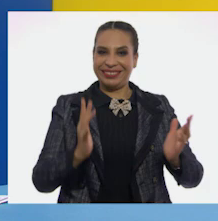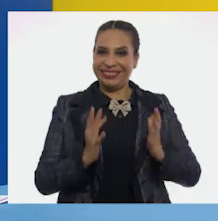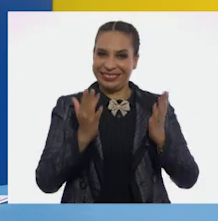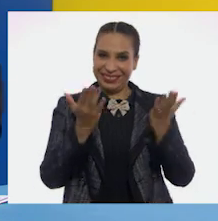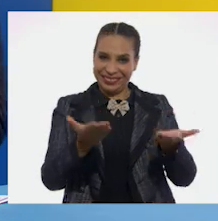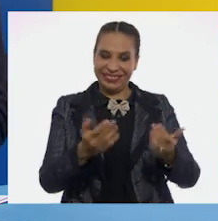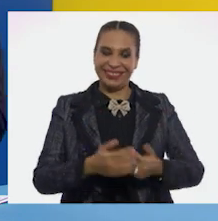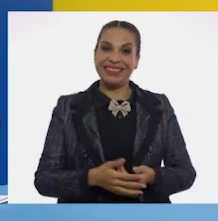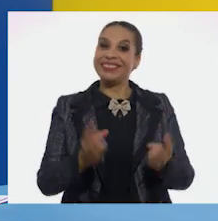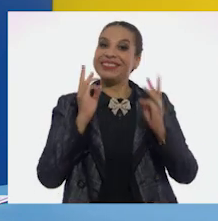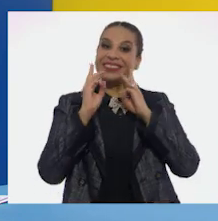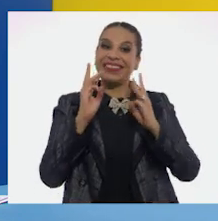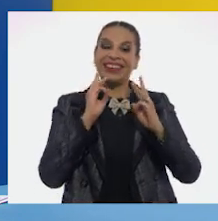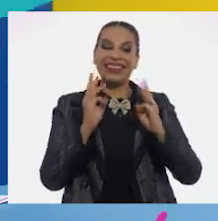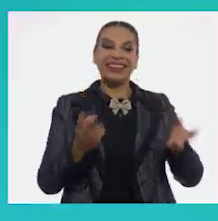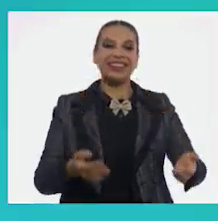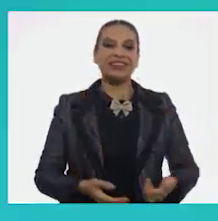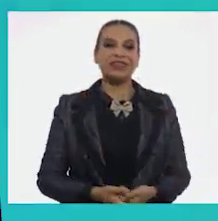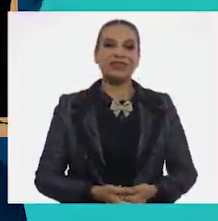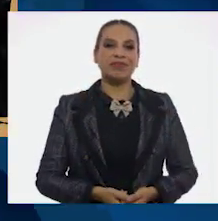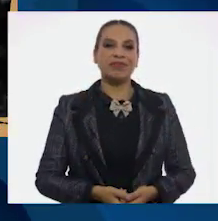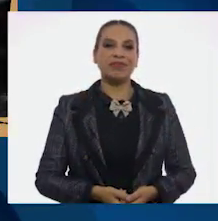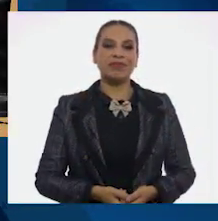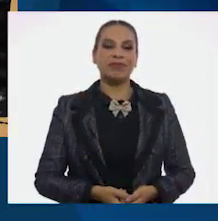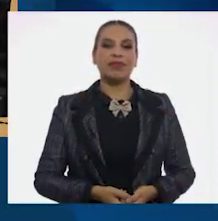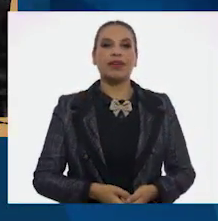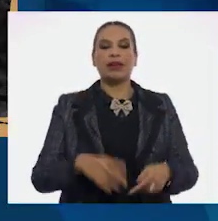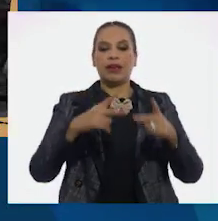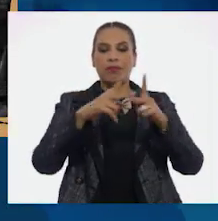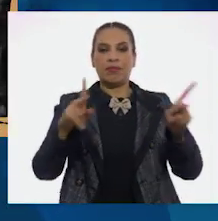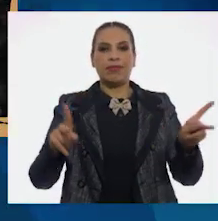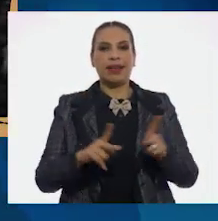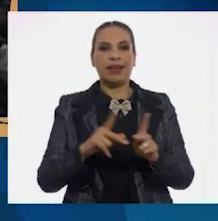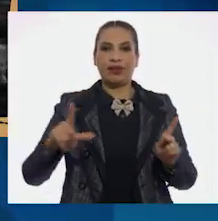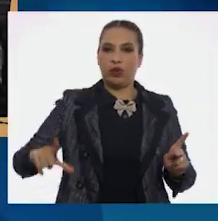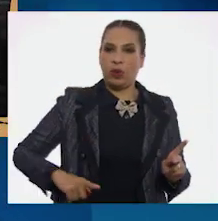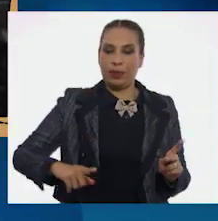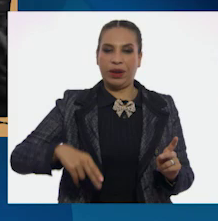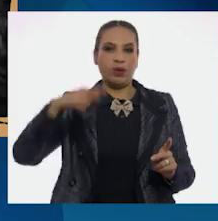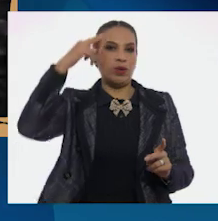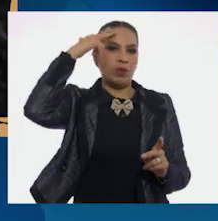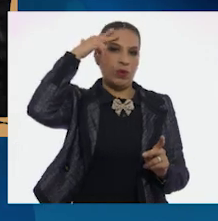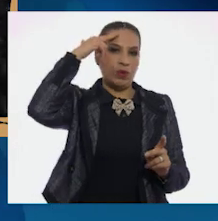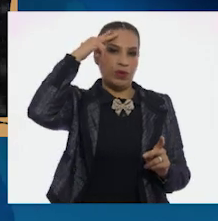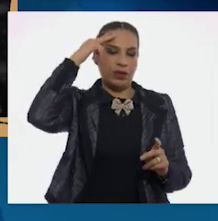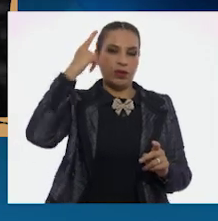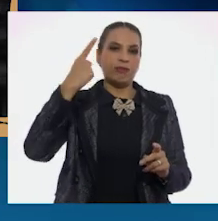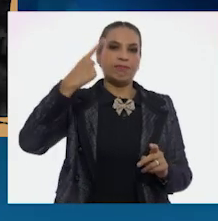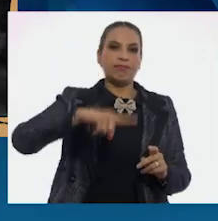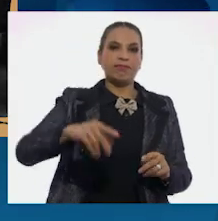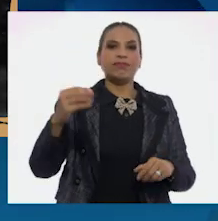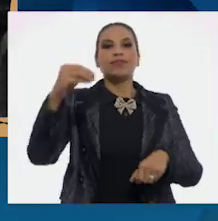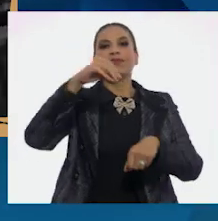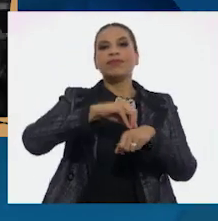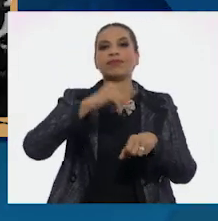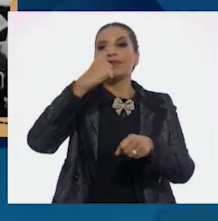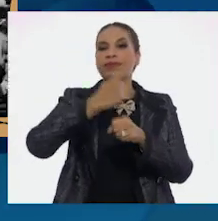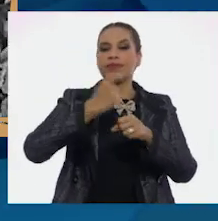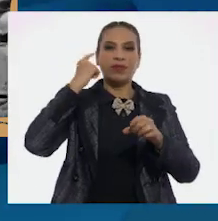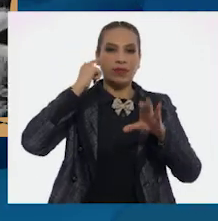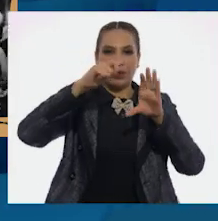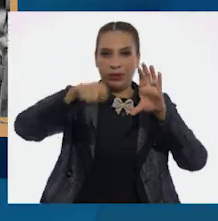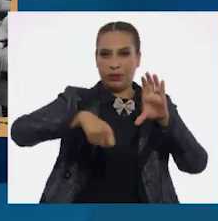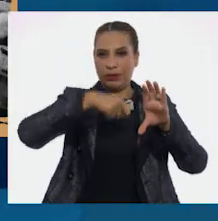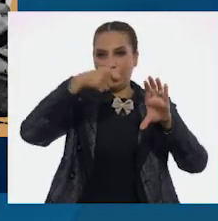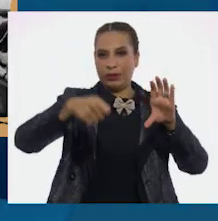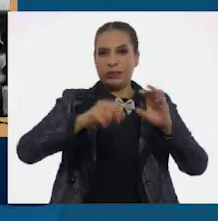sorpresa. ¡Guau! En las plazuelas donde el gobierno de don Porfirio había ordenado que se instalara el primer fonógrafo